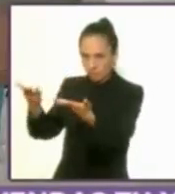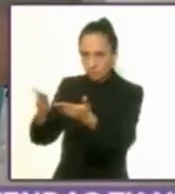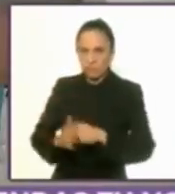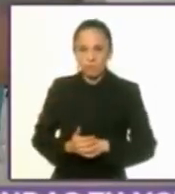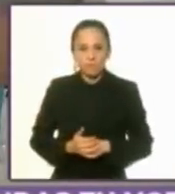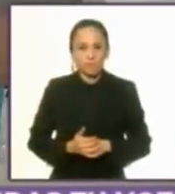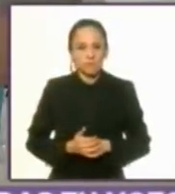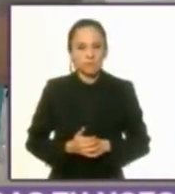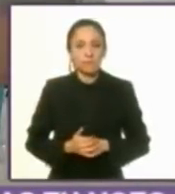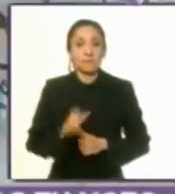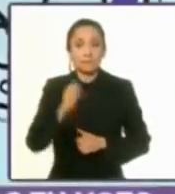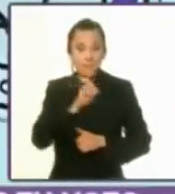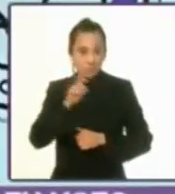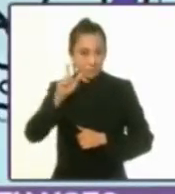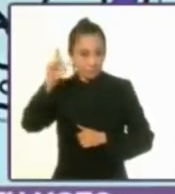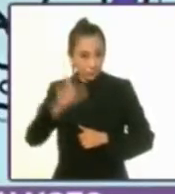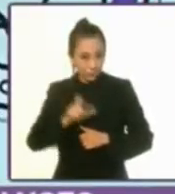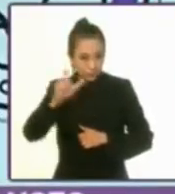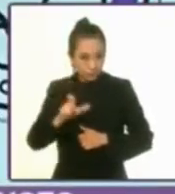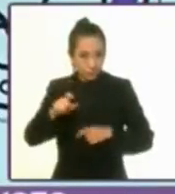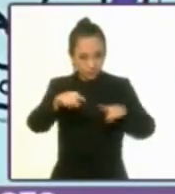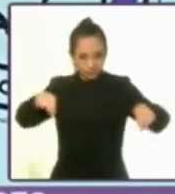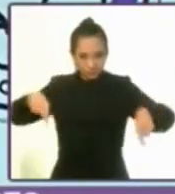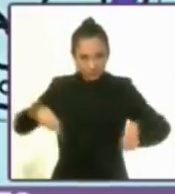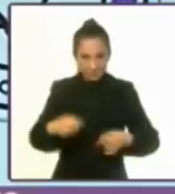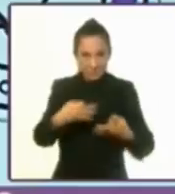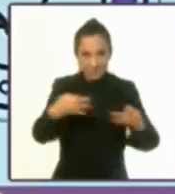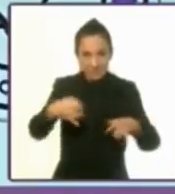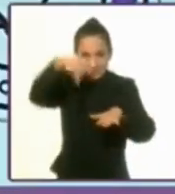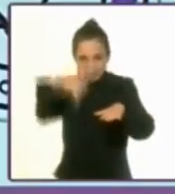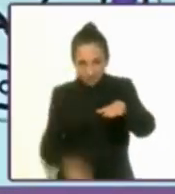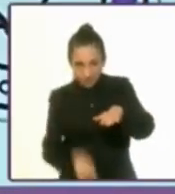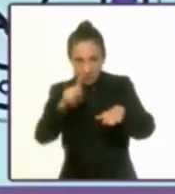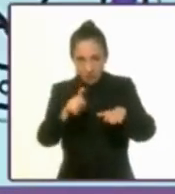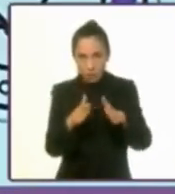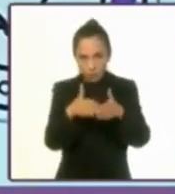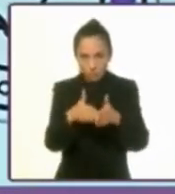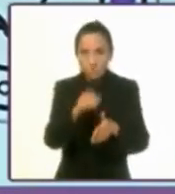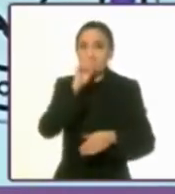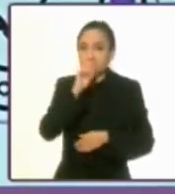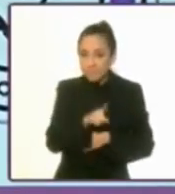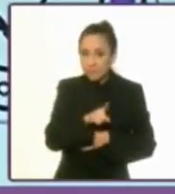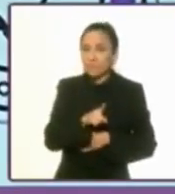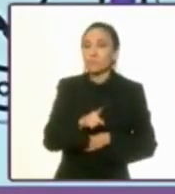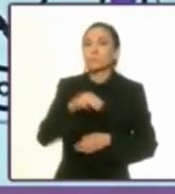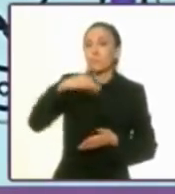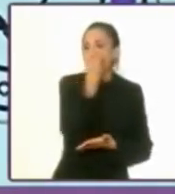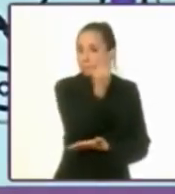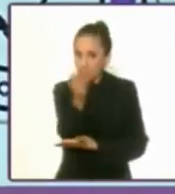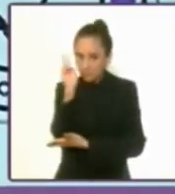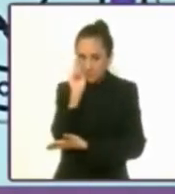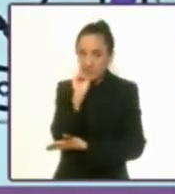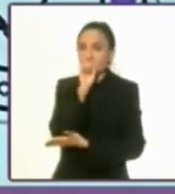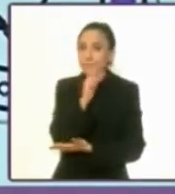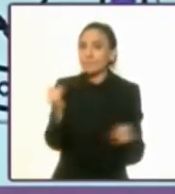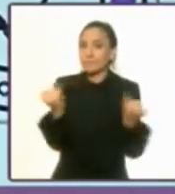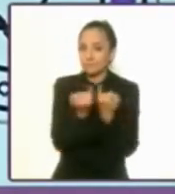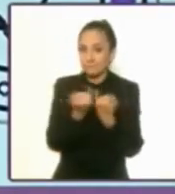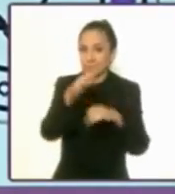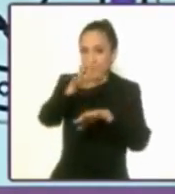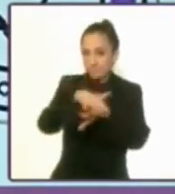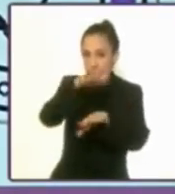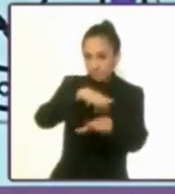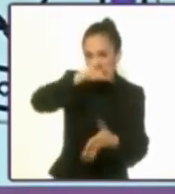en las chinampas de xochimilco en las terrazas de milpa alta en las parcelas de trump detrás van se